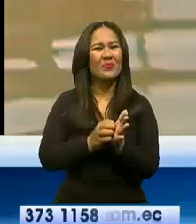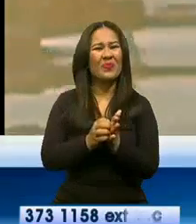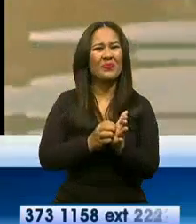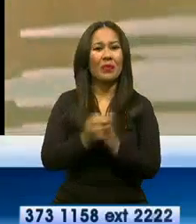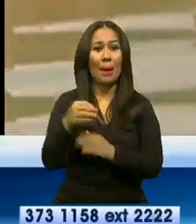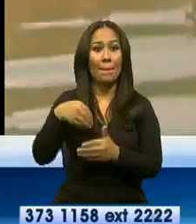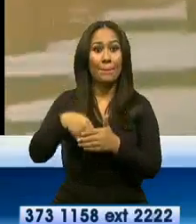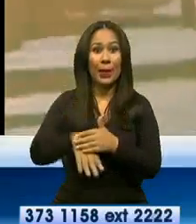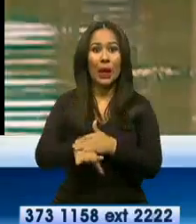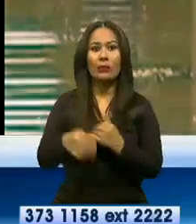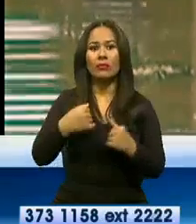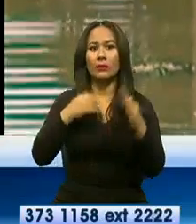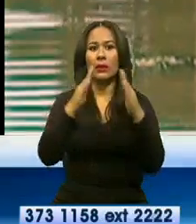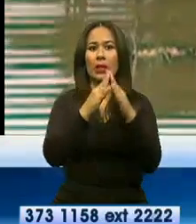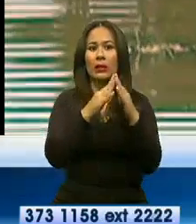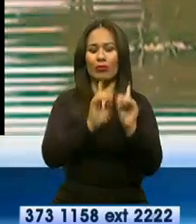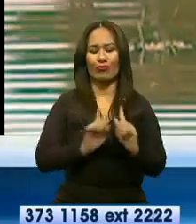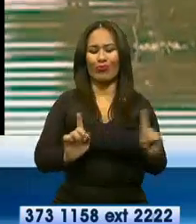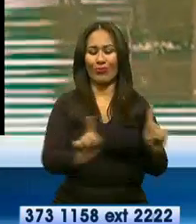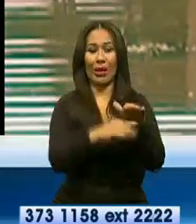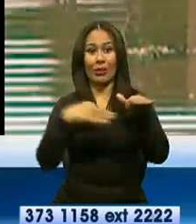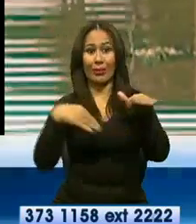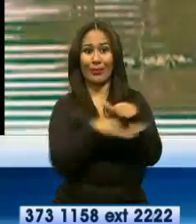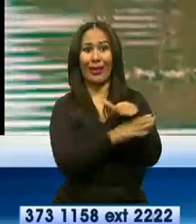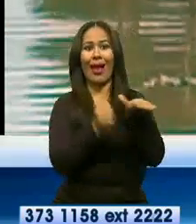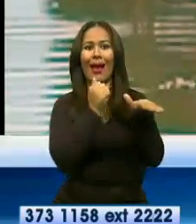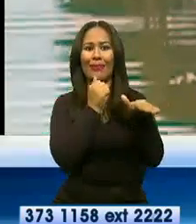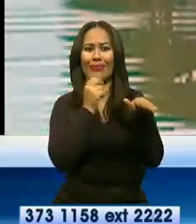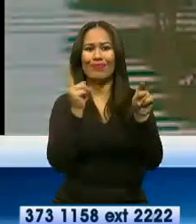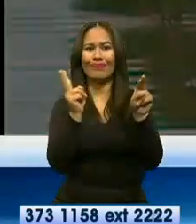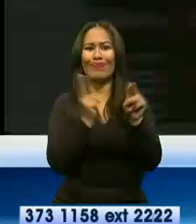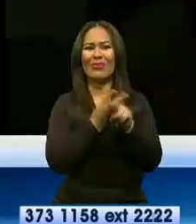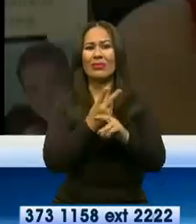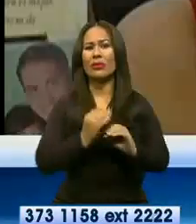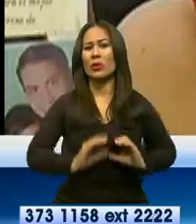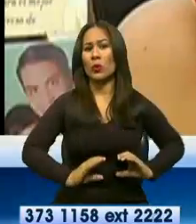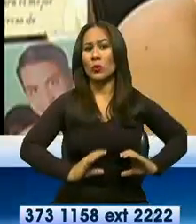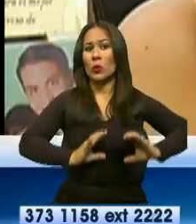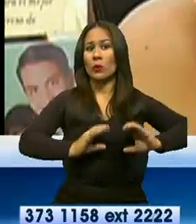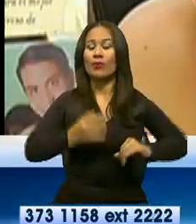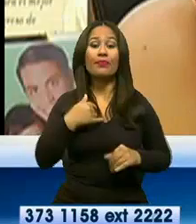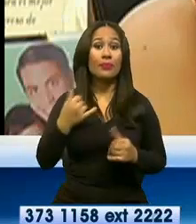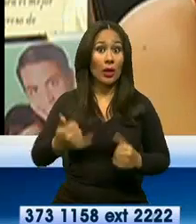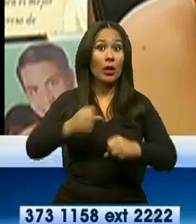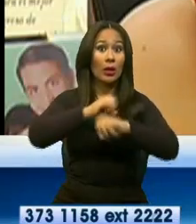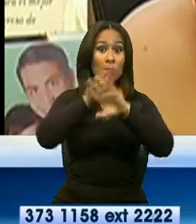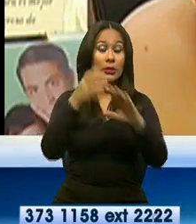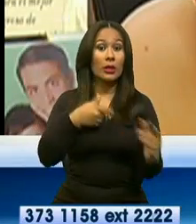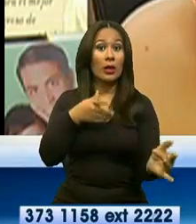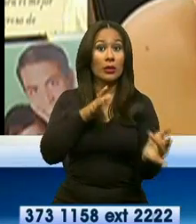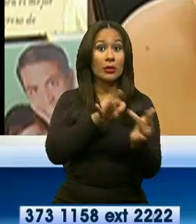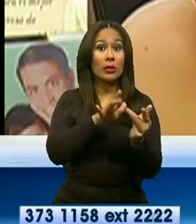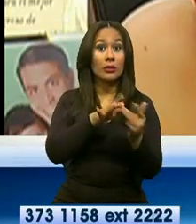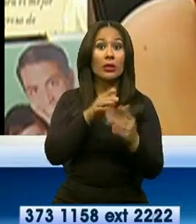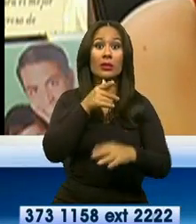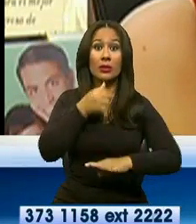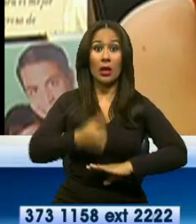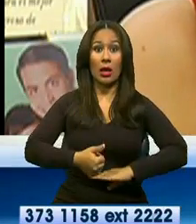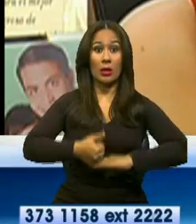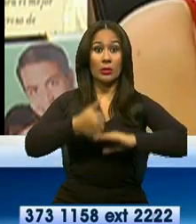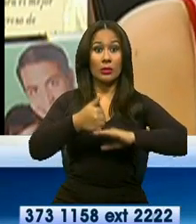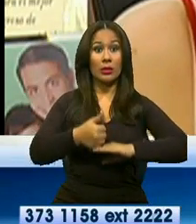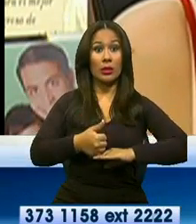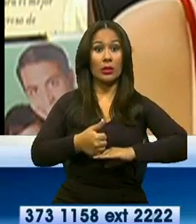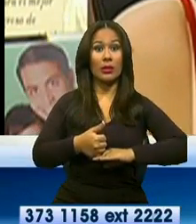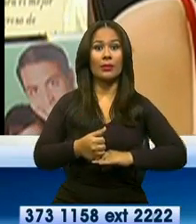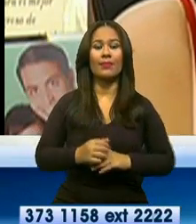puente yo vivo en una casita de caña. Y eso también, debajo de la casa, todo eso se me llena de agua. Y por la mañana tuve contacto con las autoridades de Roberto Astudillo, ya